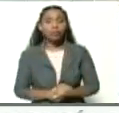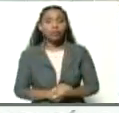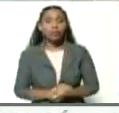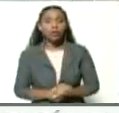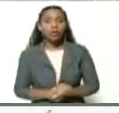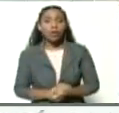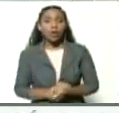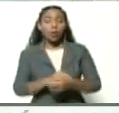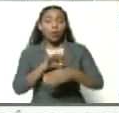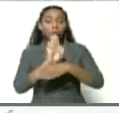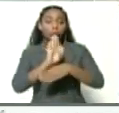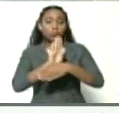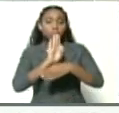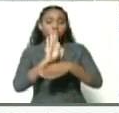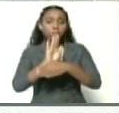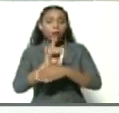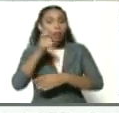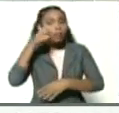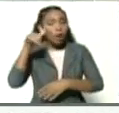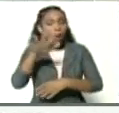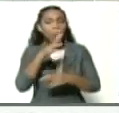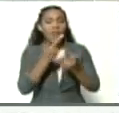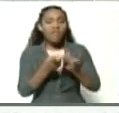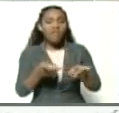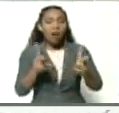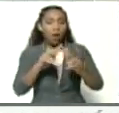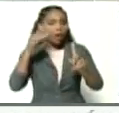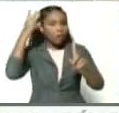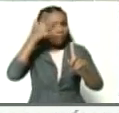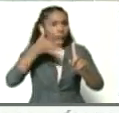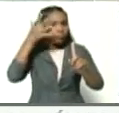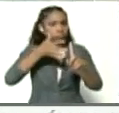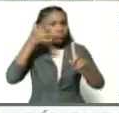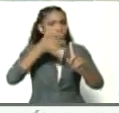cultivar a un pueblo en valores,